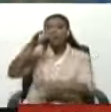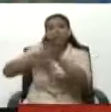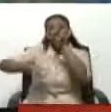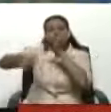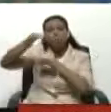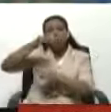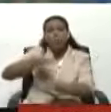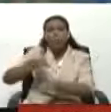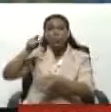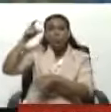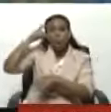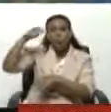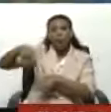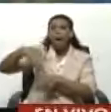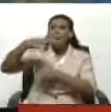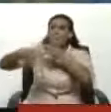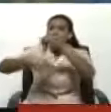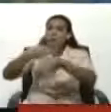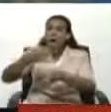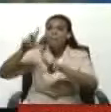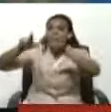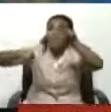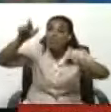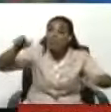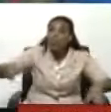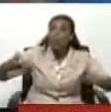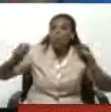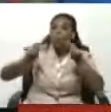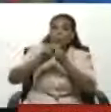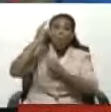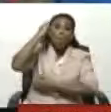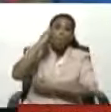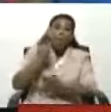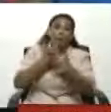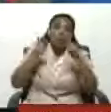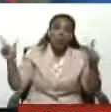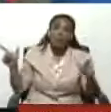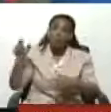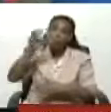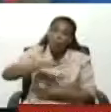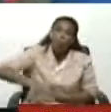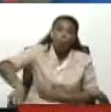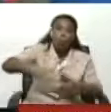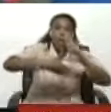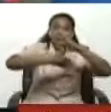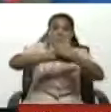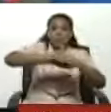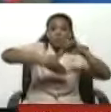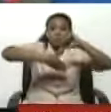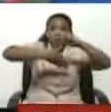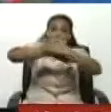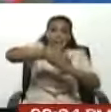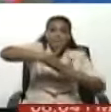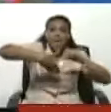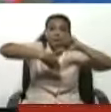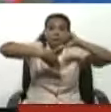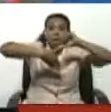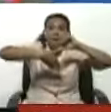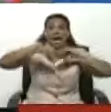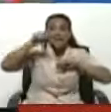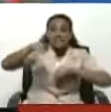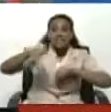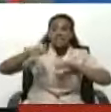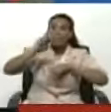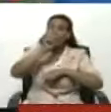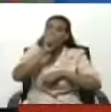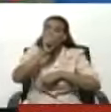usted habló ahorita de la gente que luchó con el Padre Libertador y que fueron por toda Sudamérica a libertar países. Ese ejército